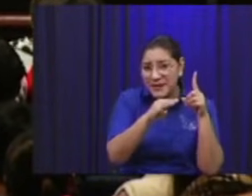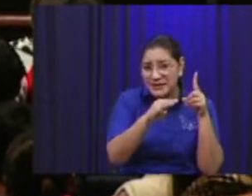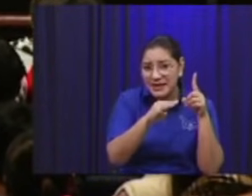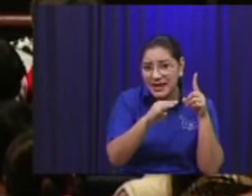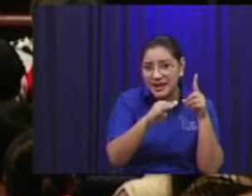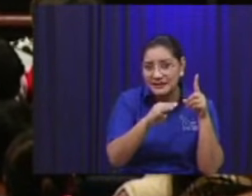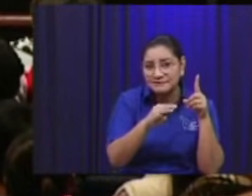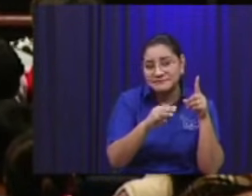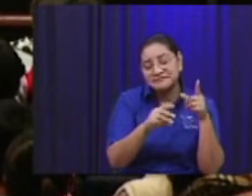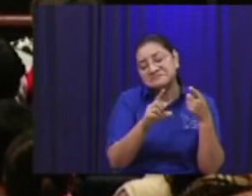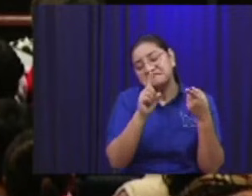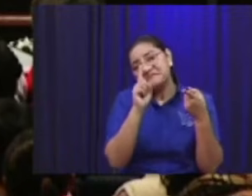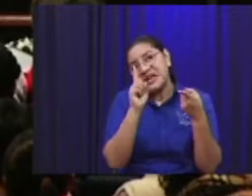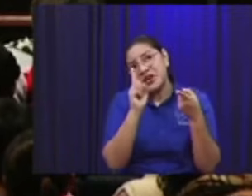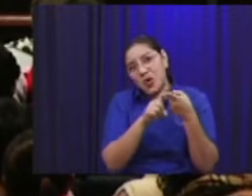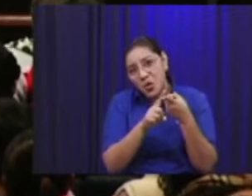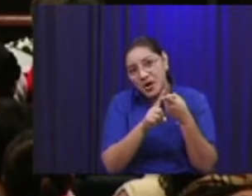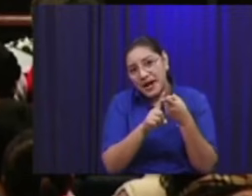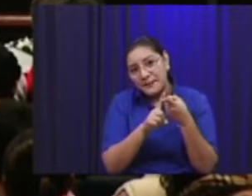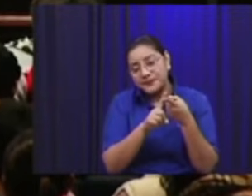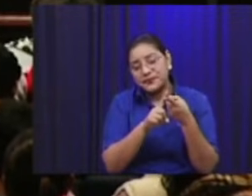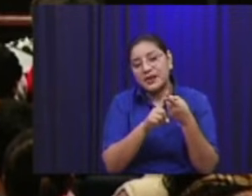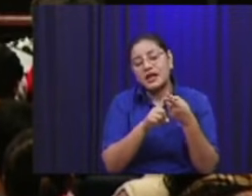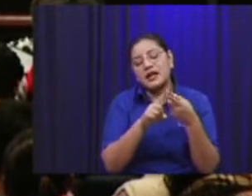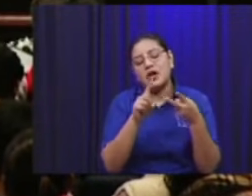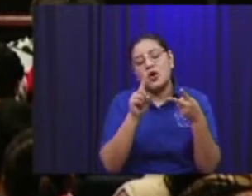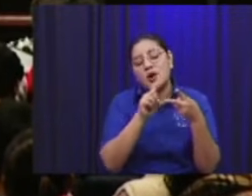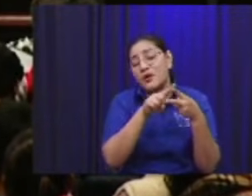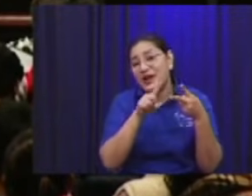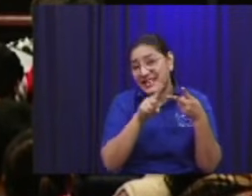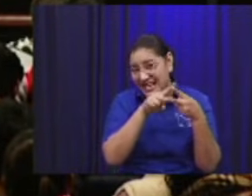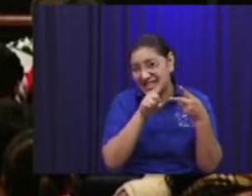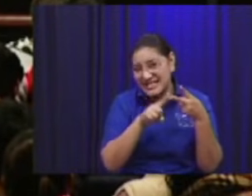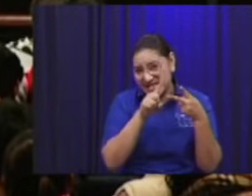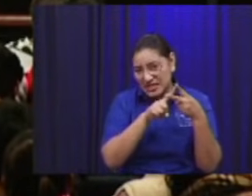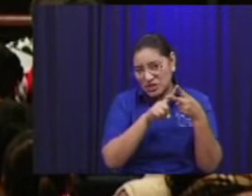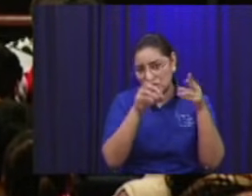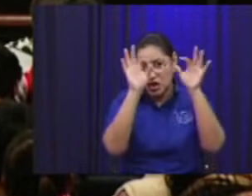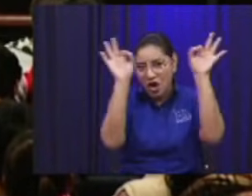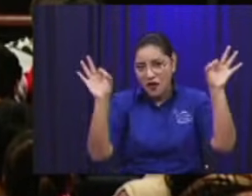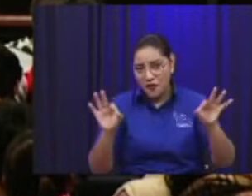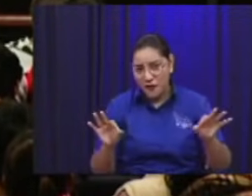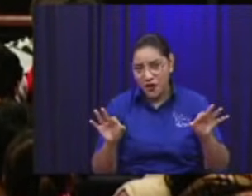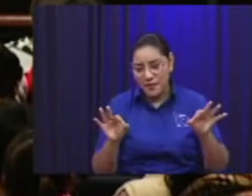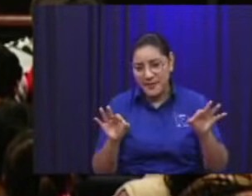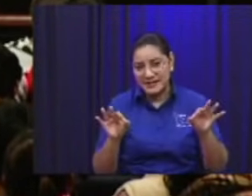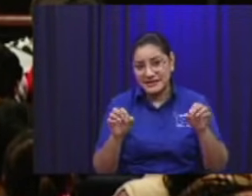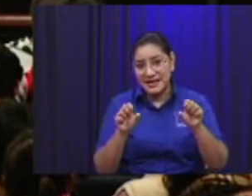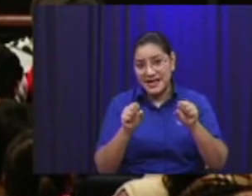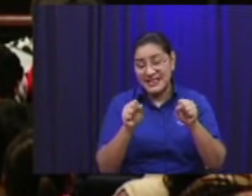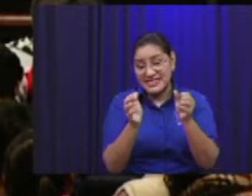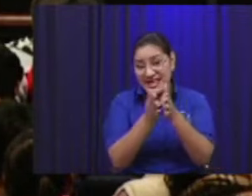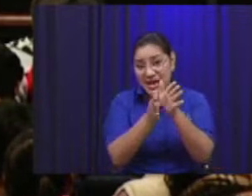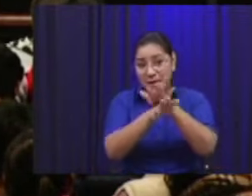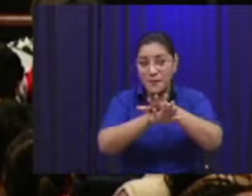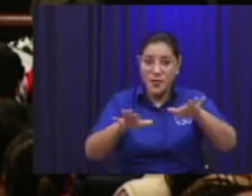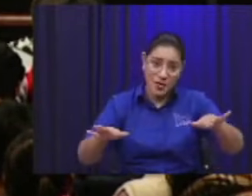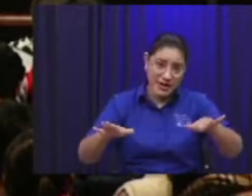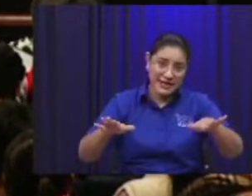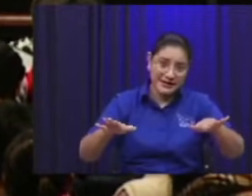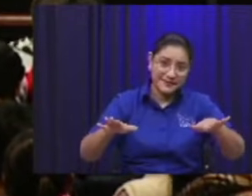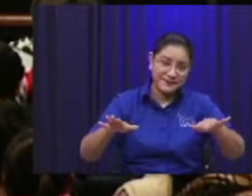por la vía terrestre nos vamos y ahora el asunto